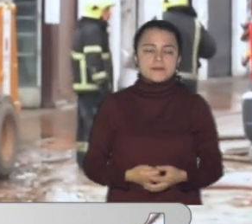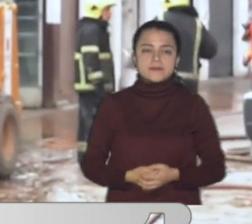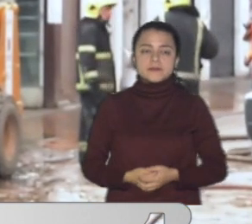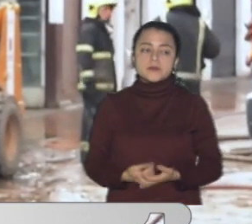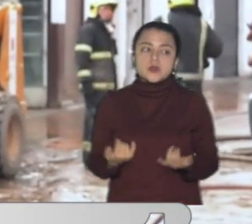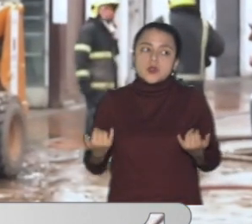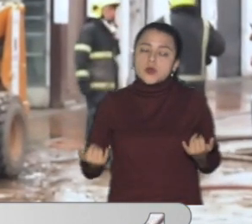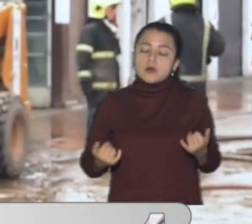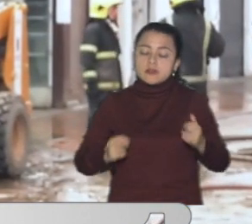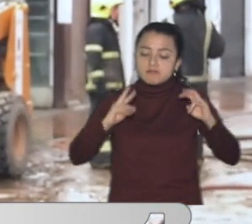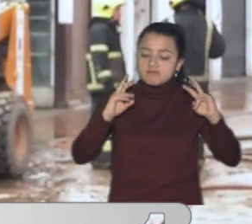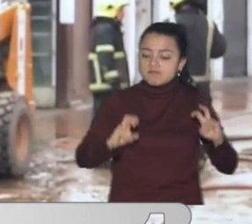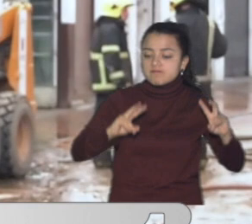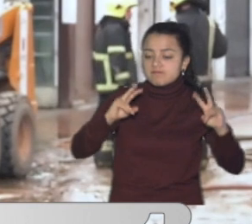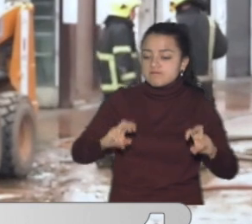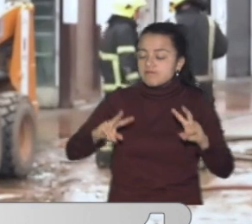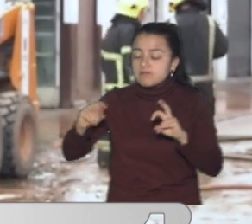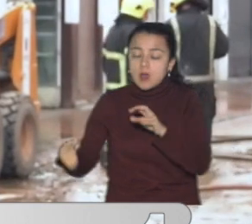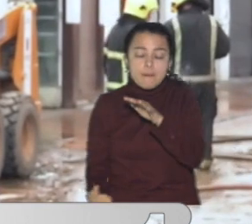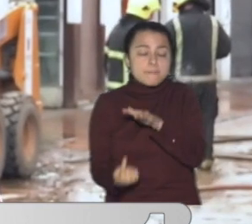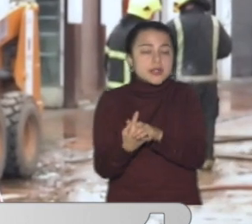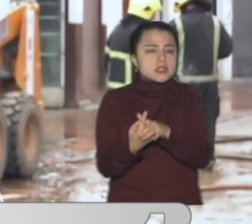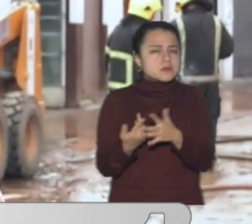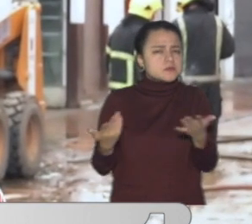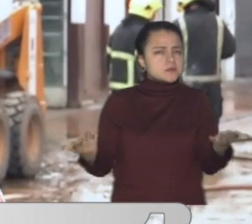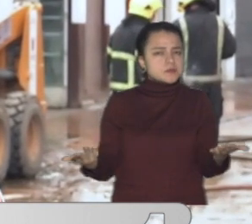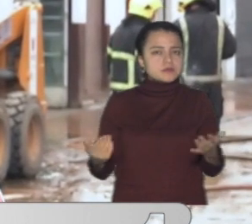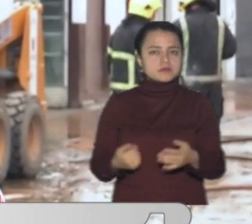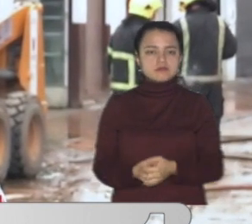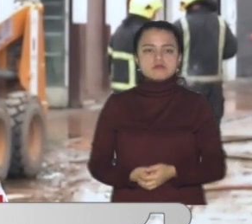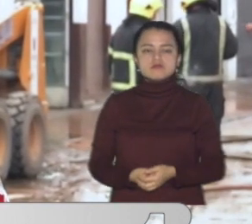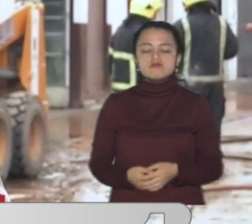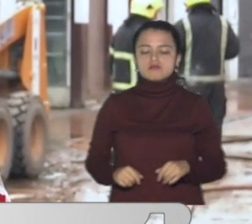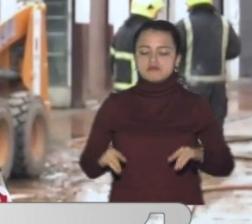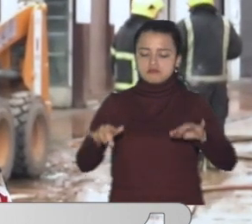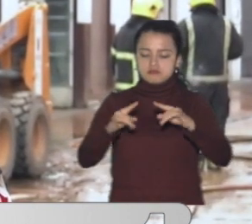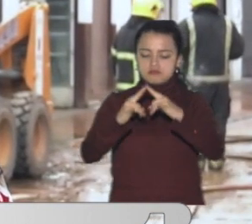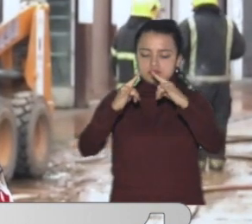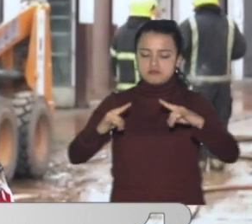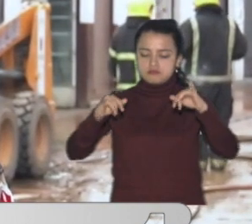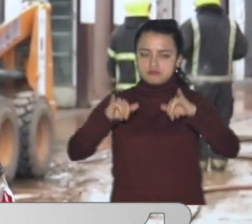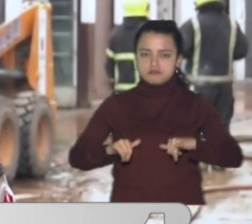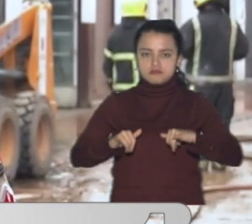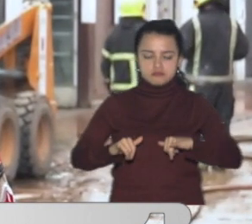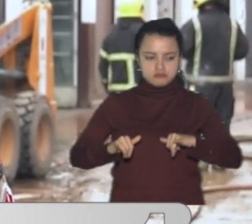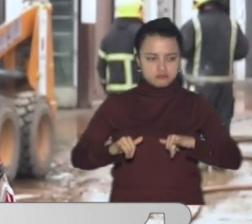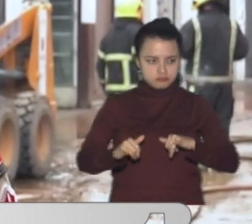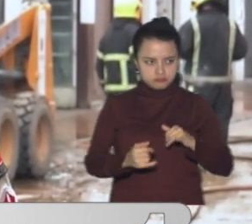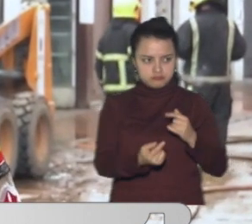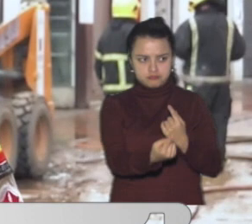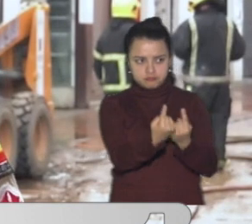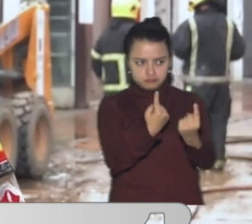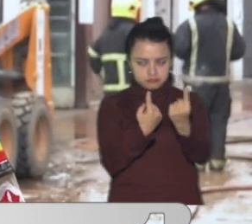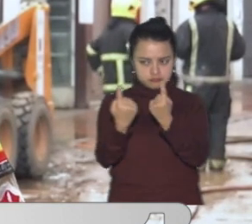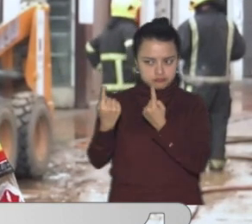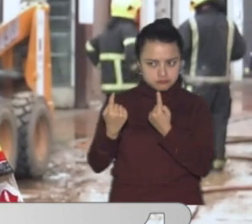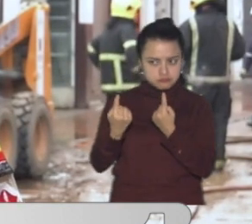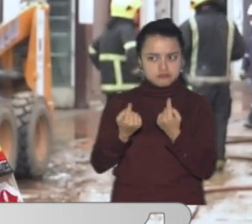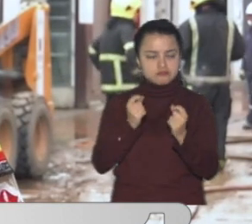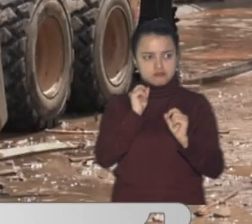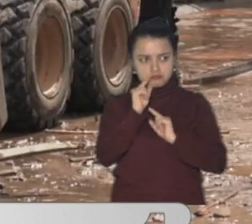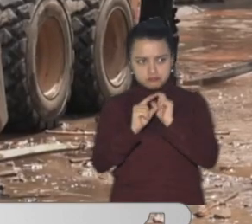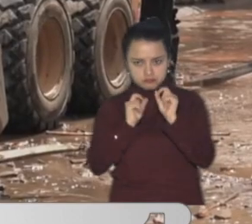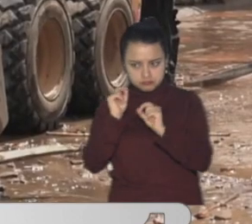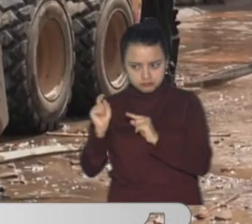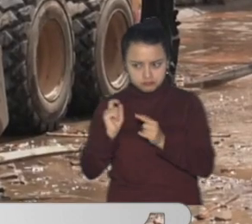primera respuesta. Estamos esperando finalizar un puesto de mando unificado para poder establecer diferentes acciones que se van a seguir. En